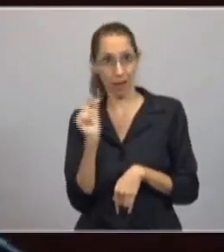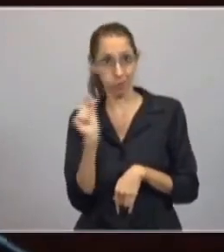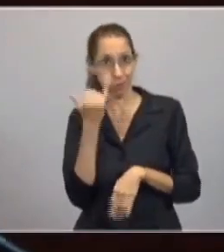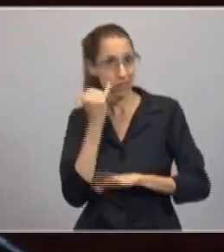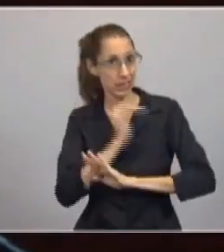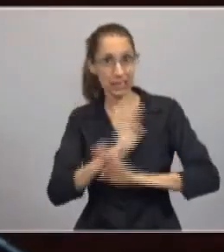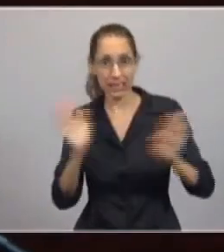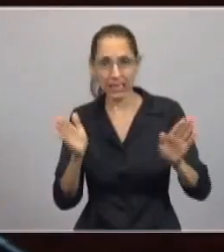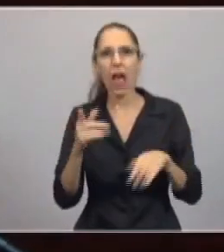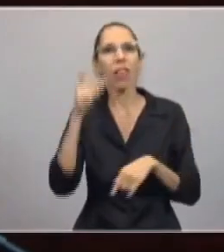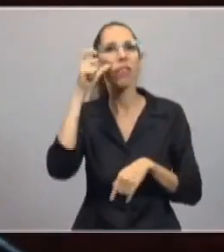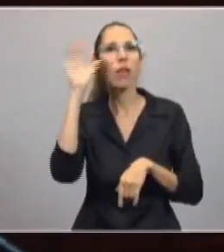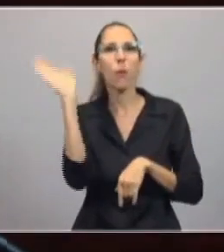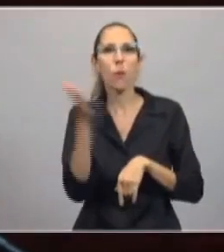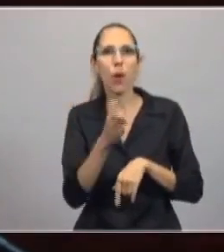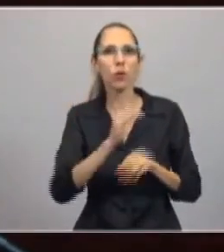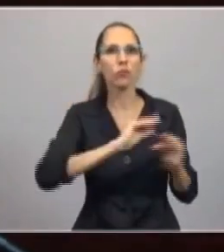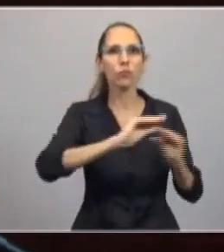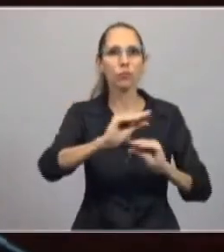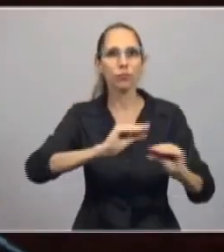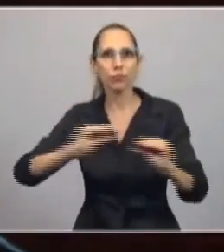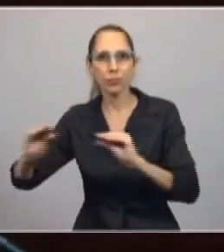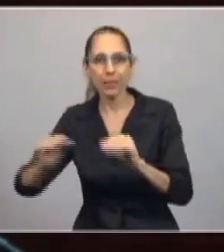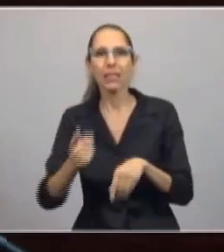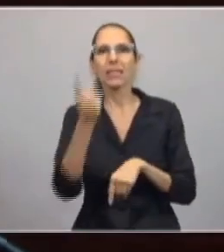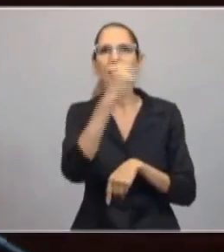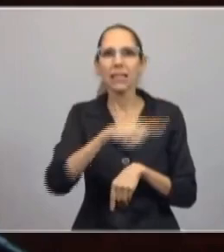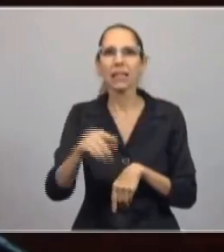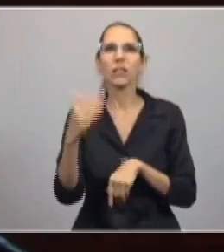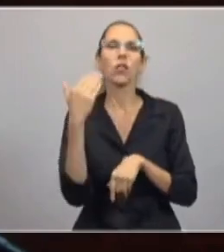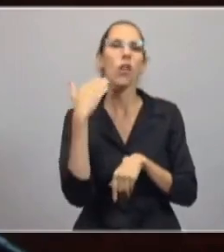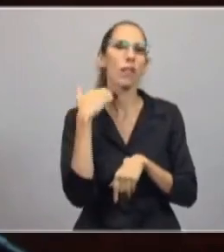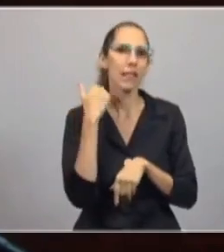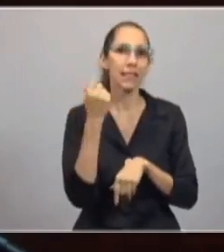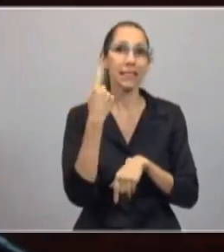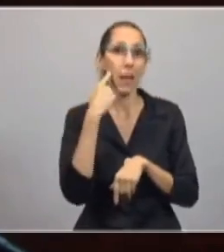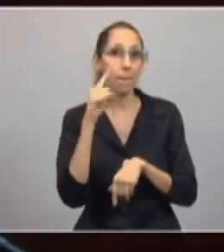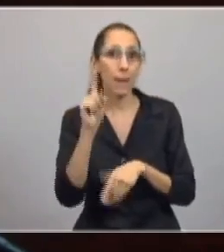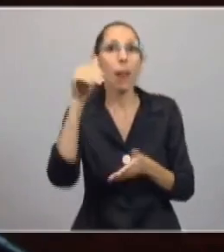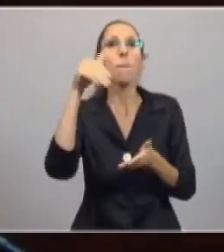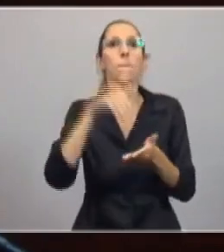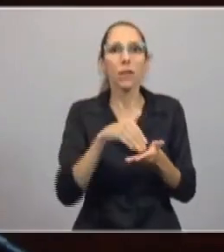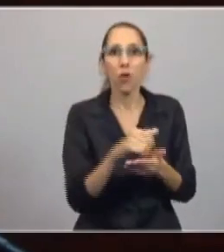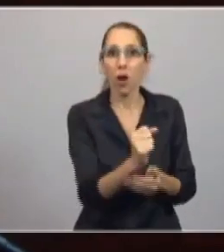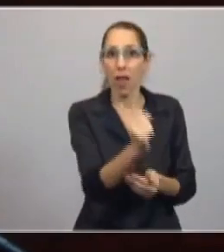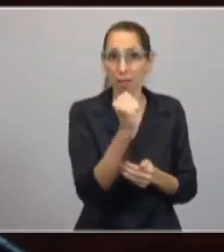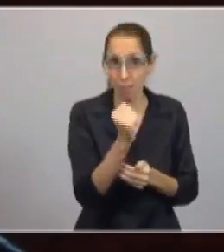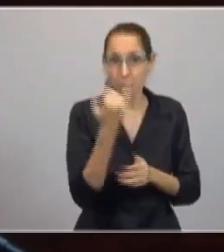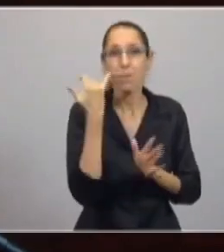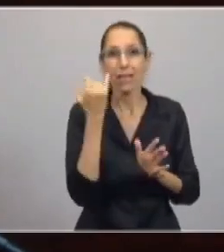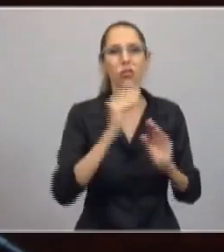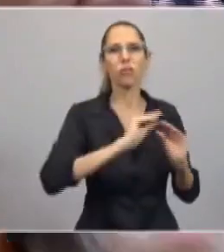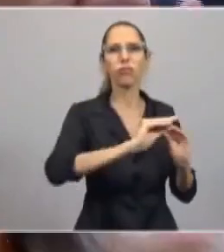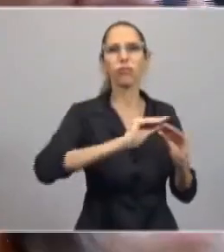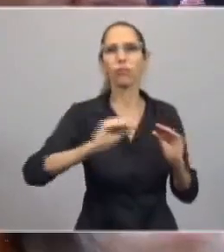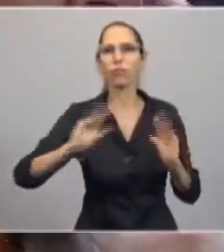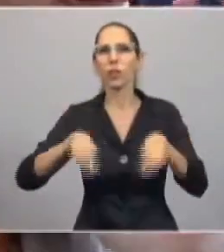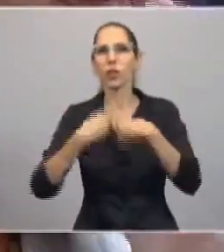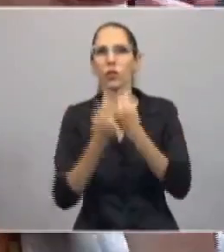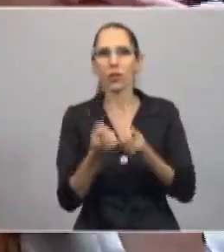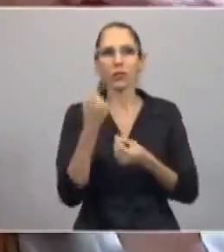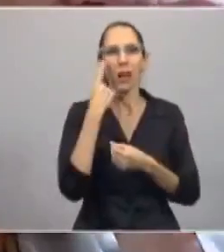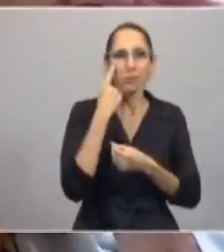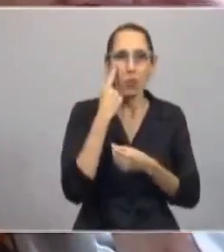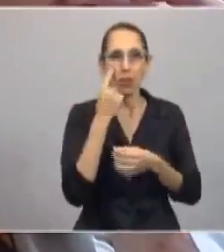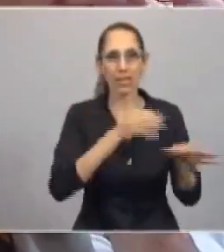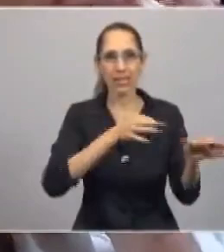el 10% de los 116 mil millones de pesos en los 135 municipios de